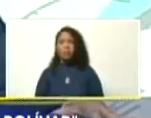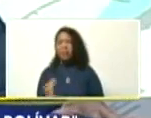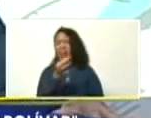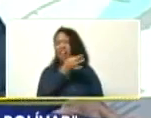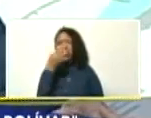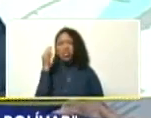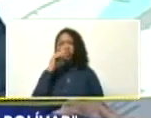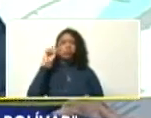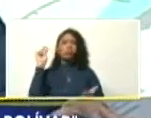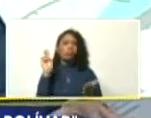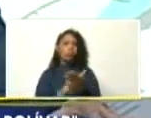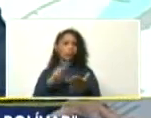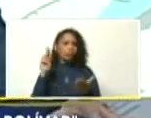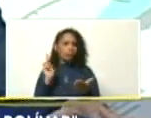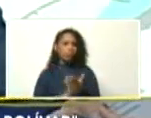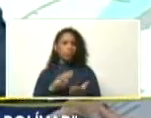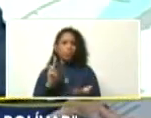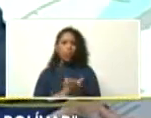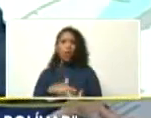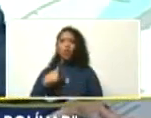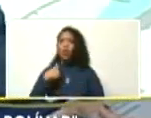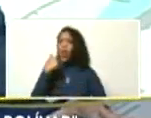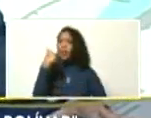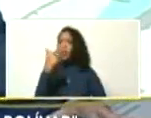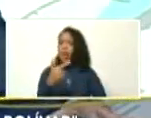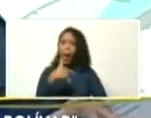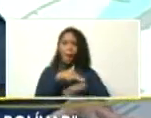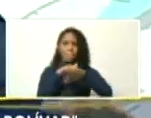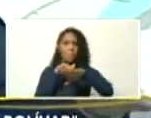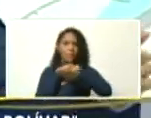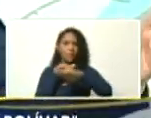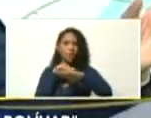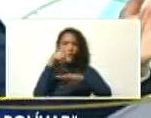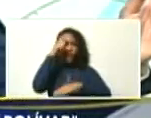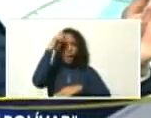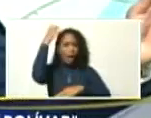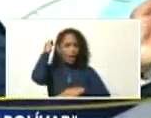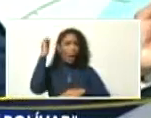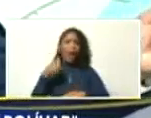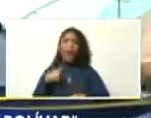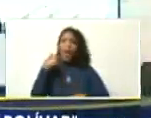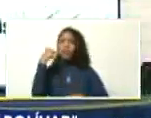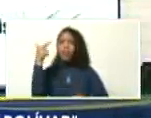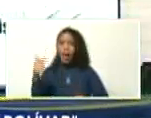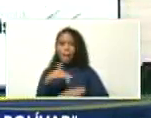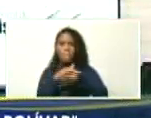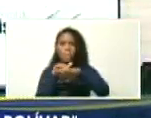Extraordinario, de verdad. Le dije al ministro Ñañez, le dije al ministro